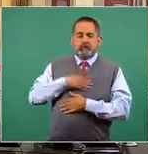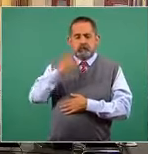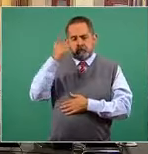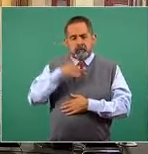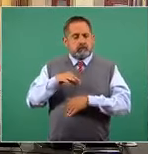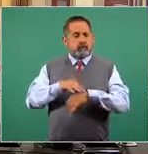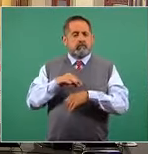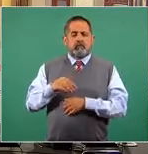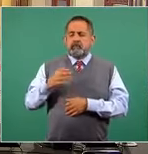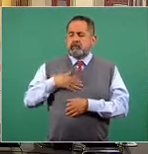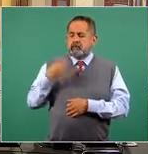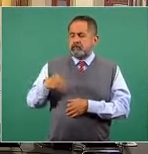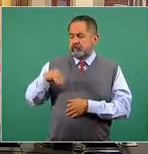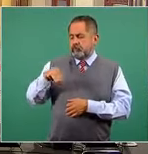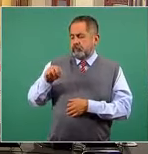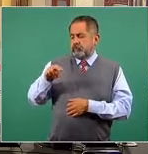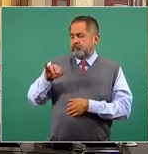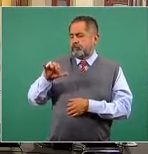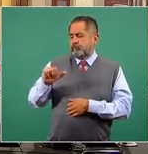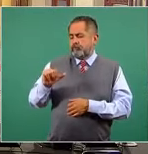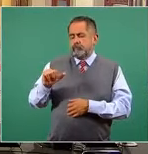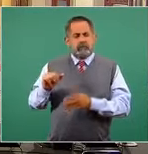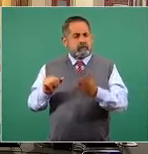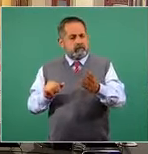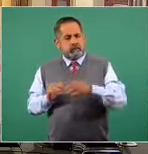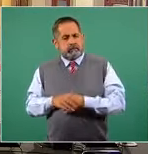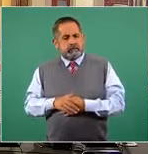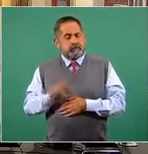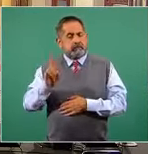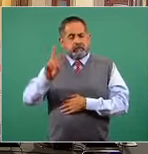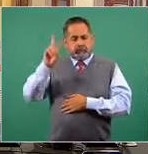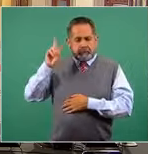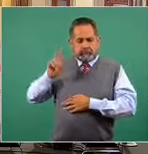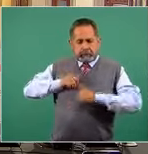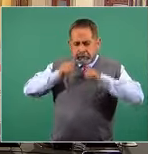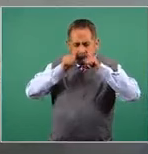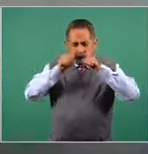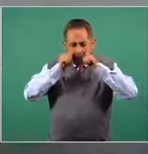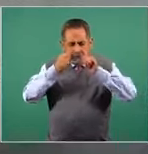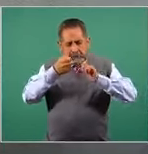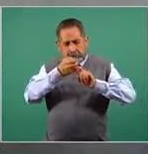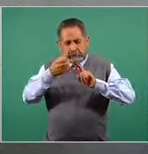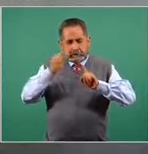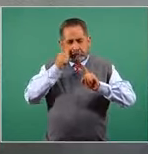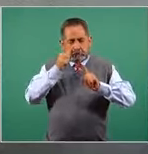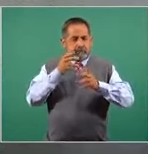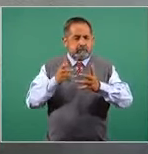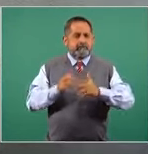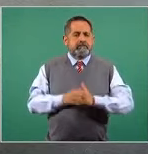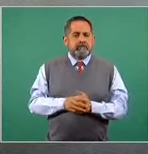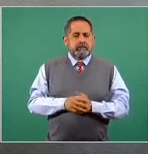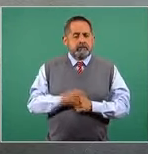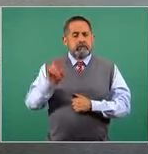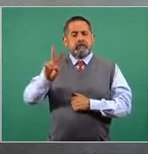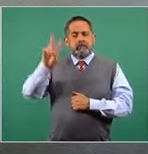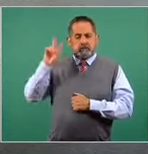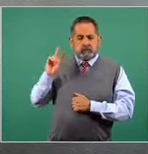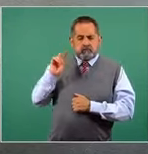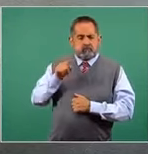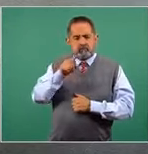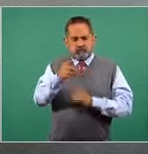doctor Gatell. Mónica Barrera, de Grupo ASIR. Oiga, aunque el viernes le pusimos mucha atención, siempre lo seguimos, el viernes